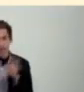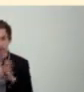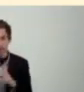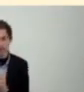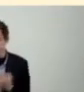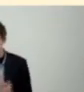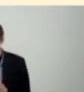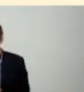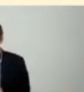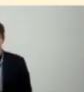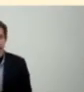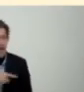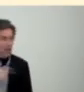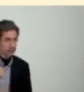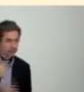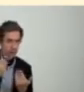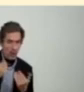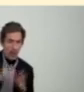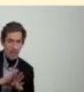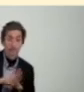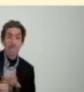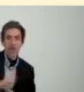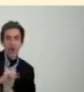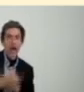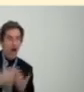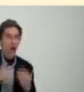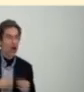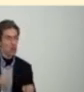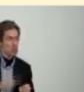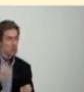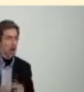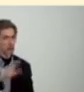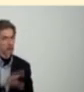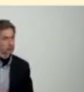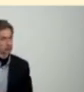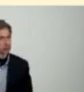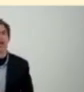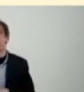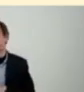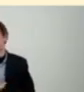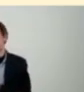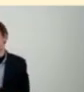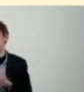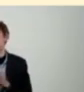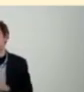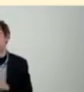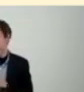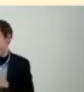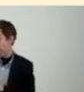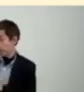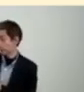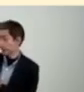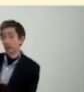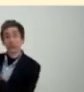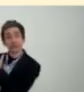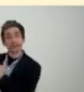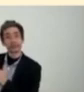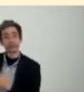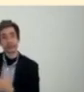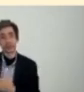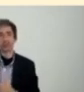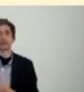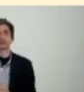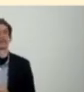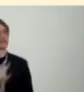y que ahora están ocupados. Es decir, ahora hay una normalidad y eso es gracias a esa construcción anterior, ¿no? Sí,